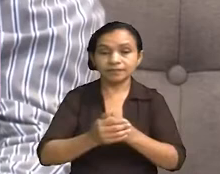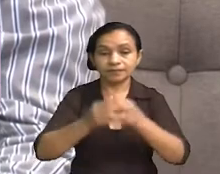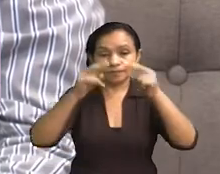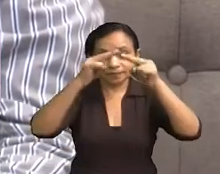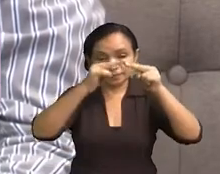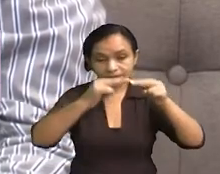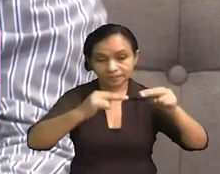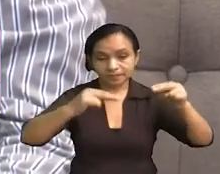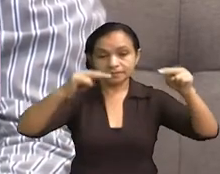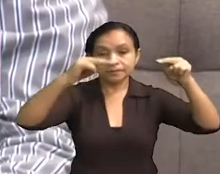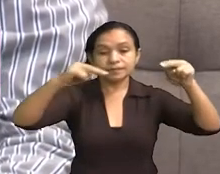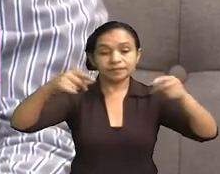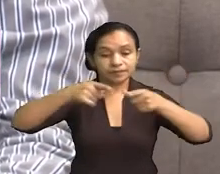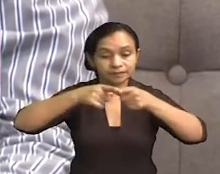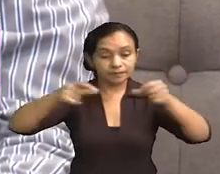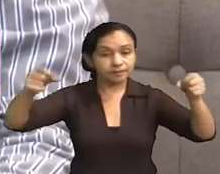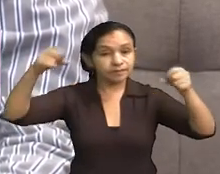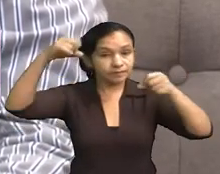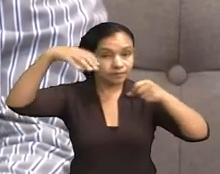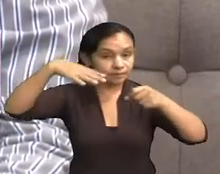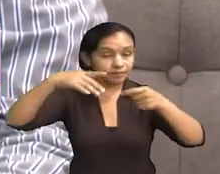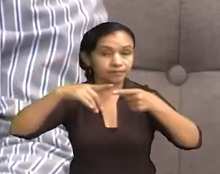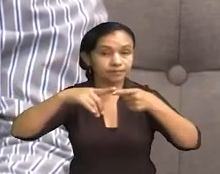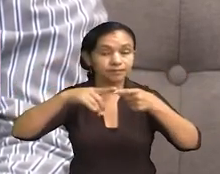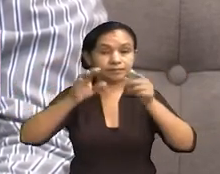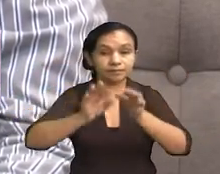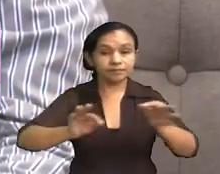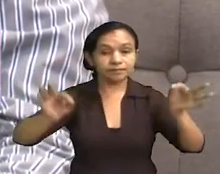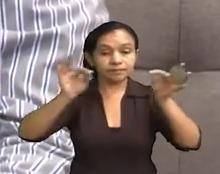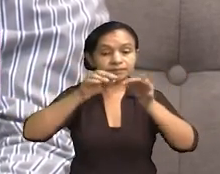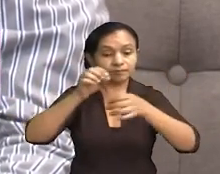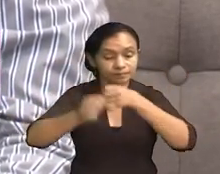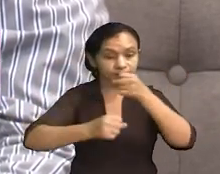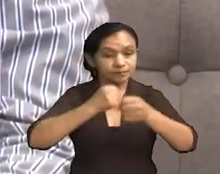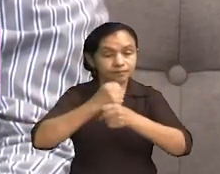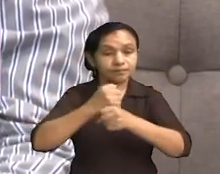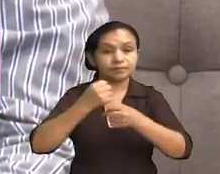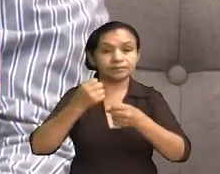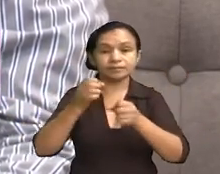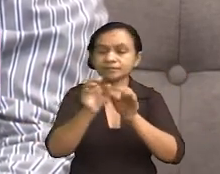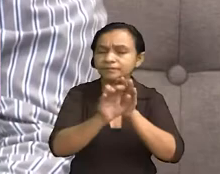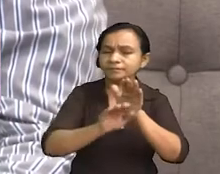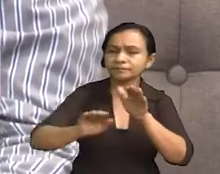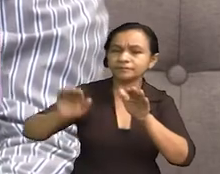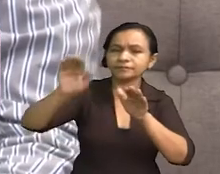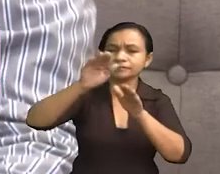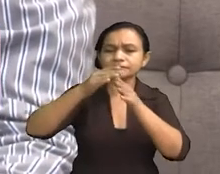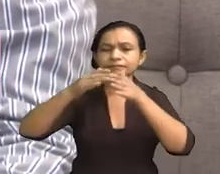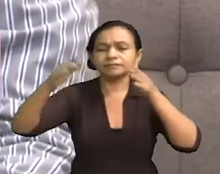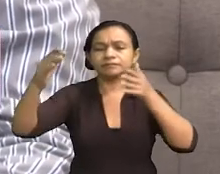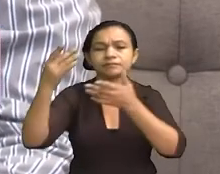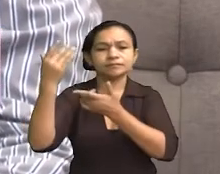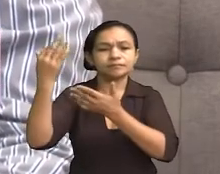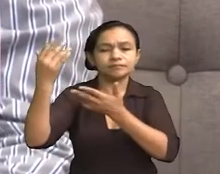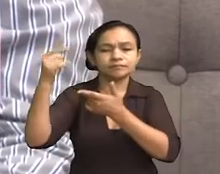del sistema de Managua, está entre las prioridades de este año, la ampliación de la subestación de La